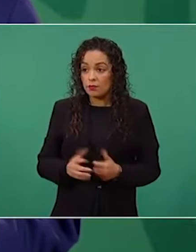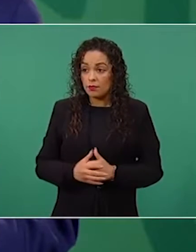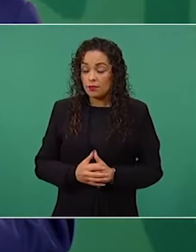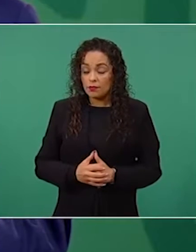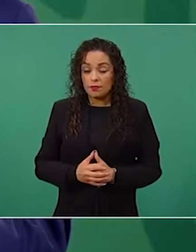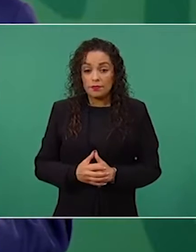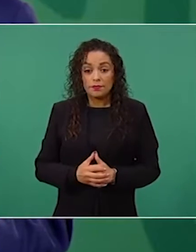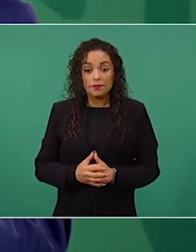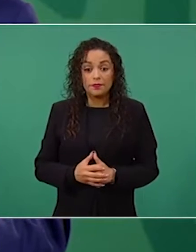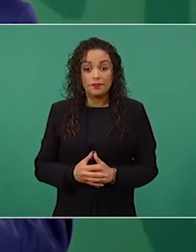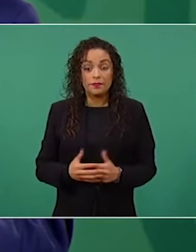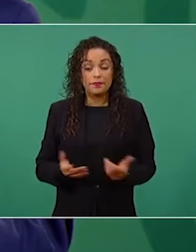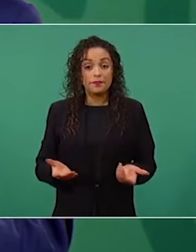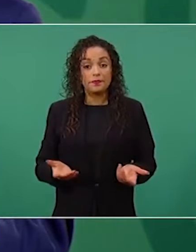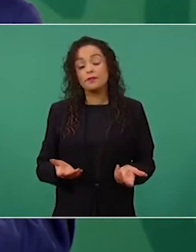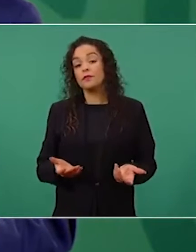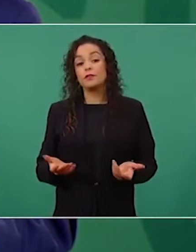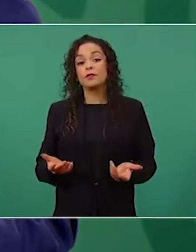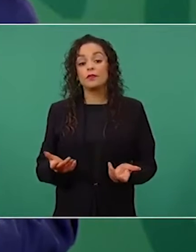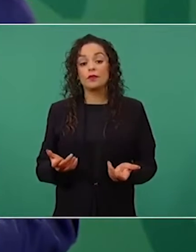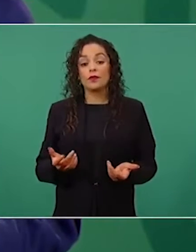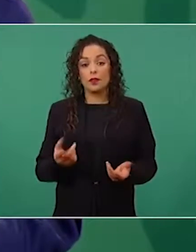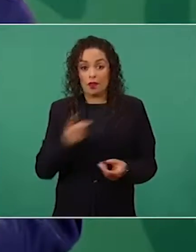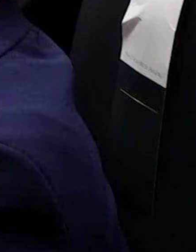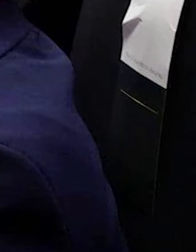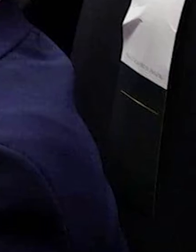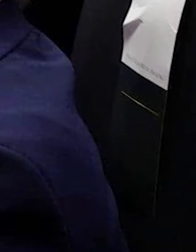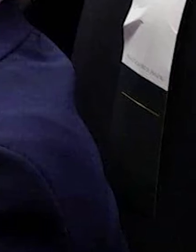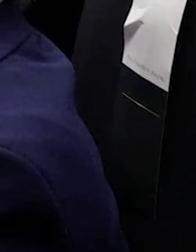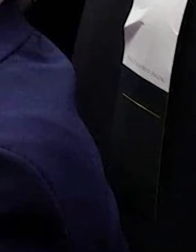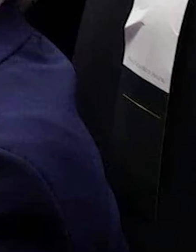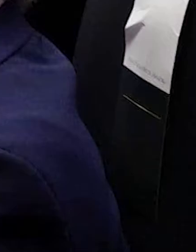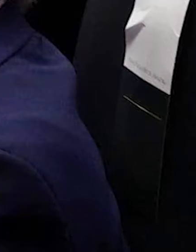que esté y ese diálogo